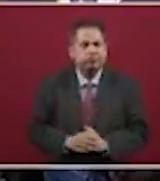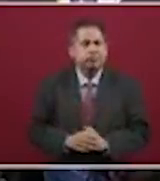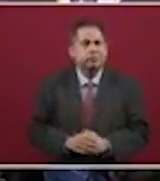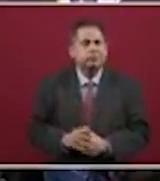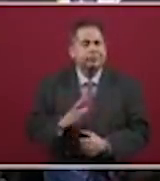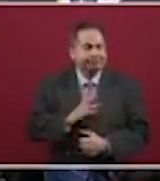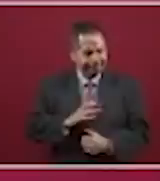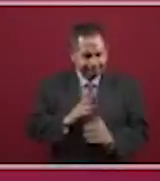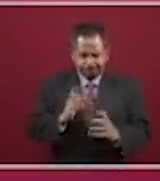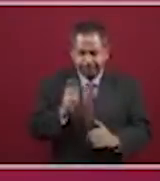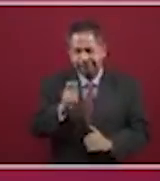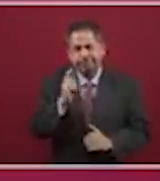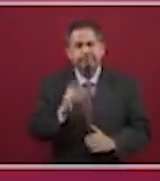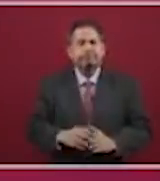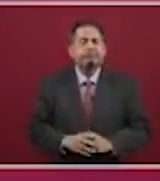Tenemos que